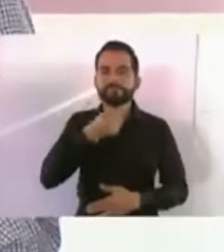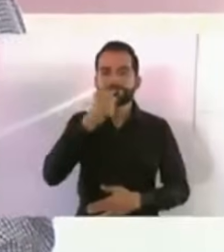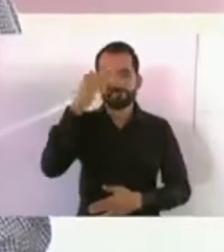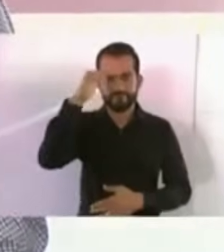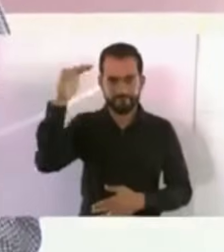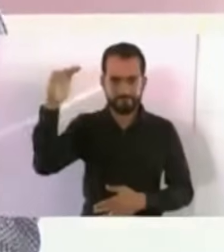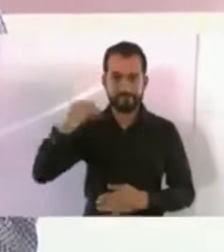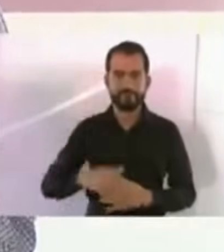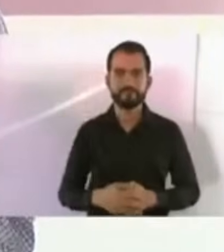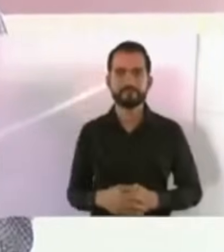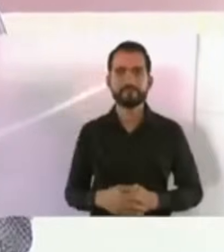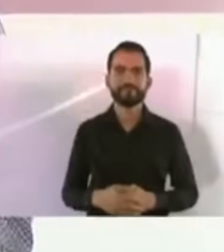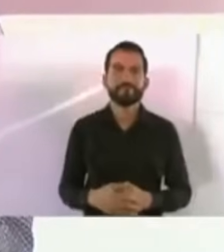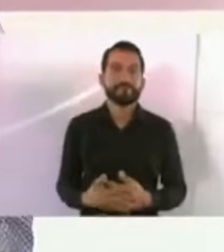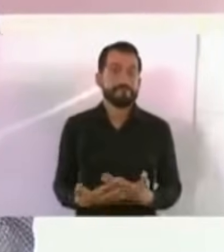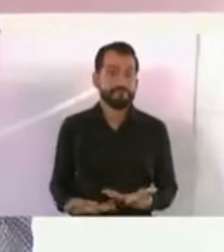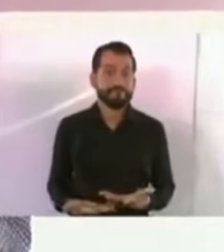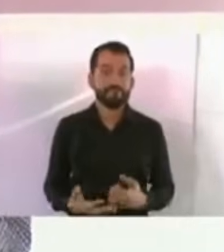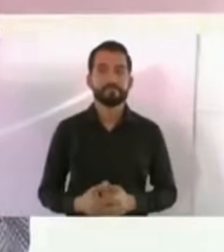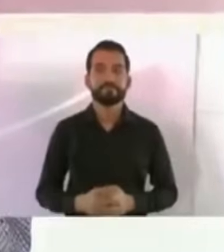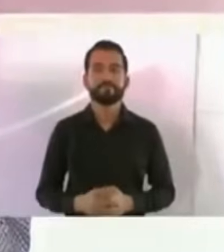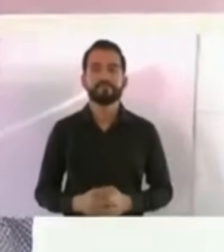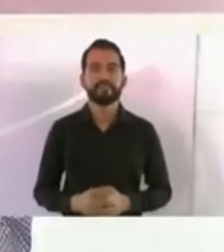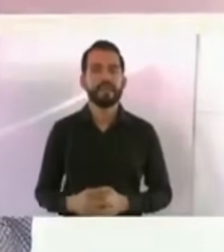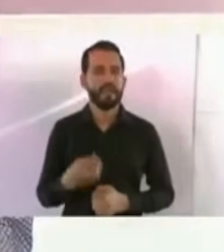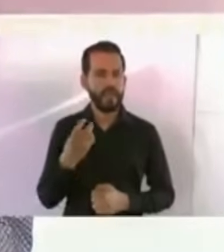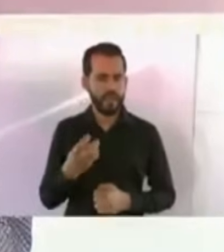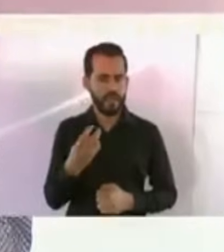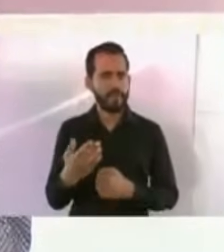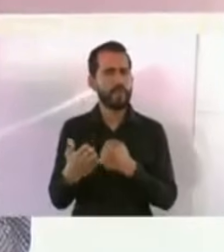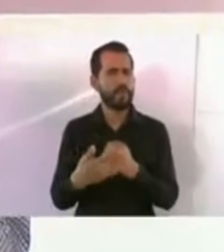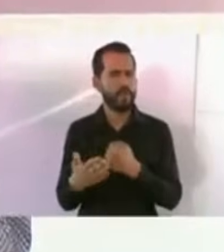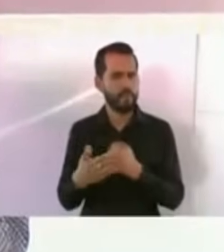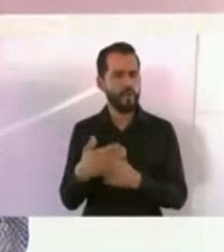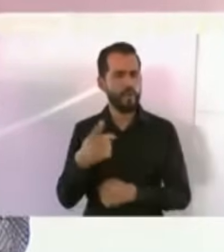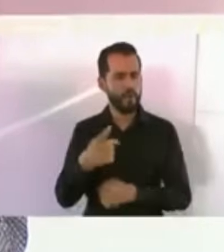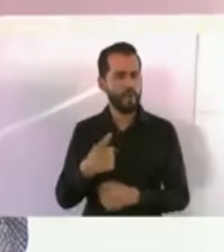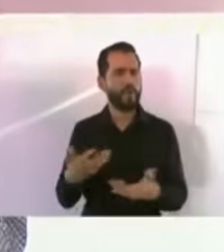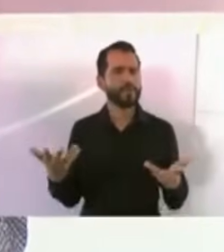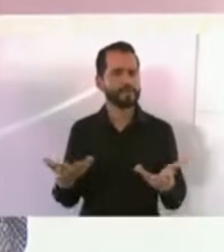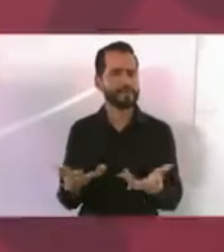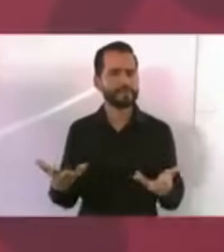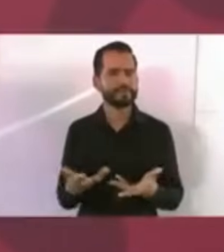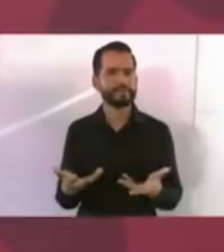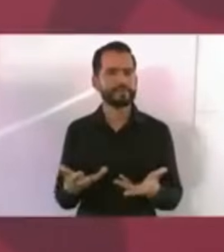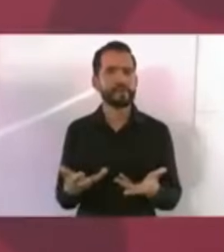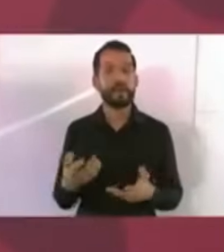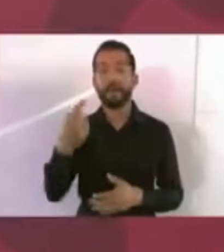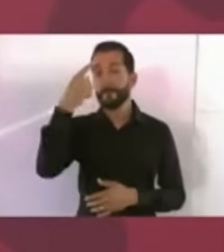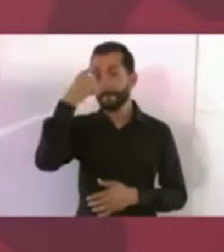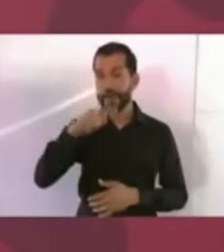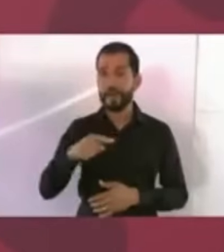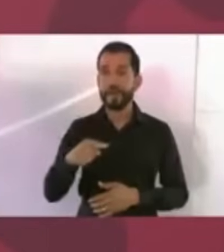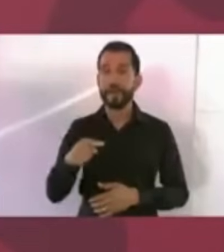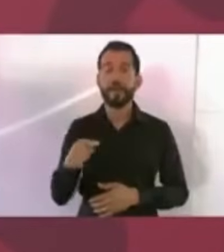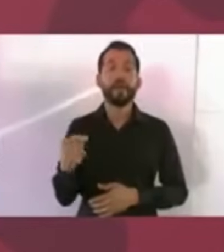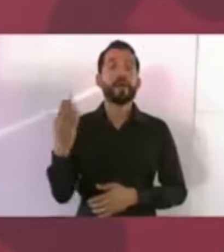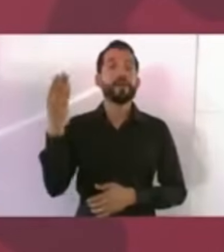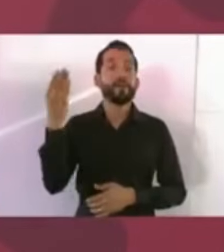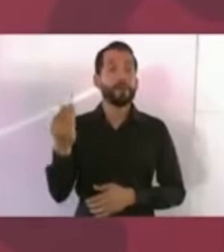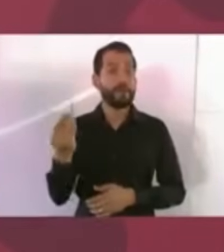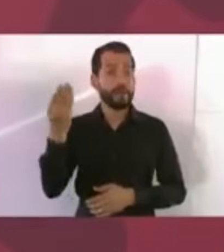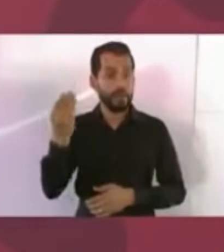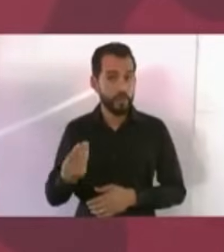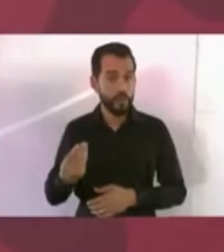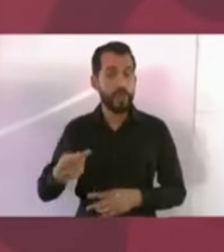Eso mismo voy a hacer en su momento, para que la pensión a